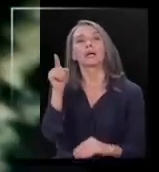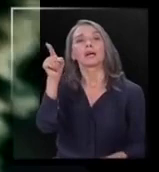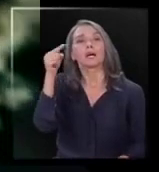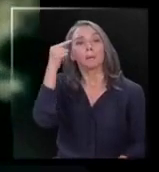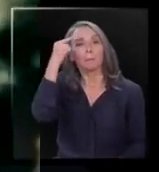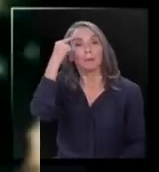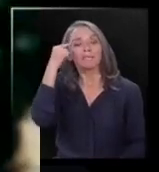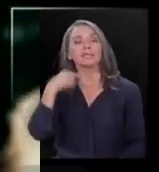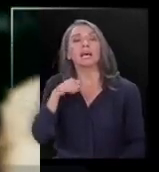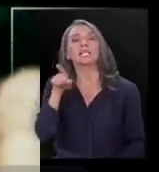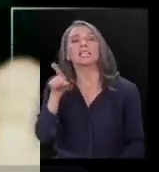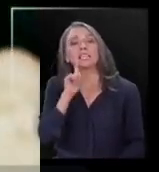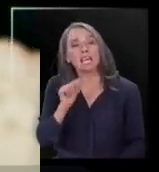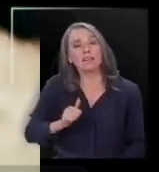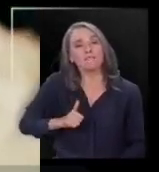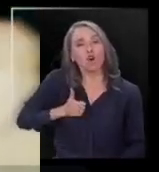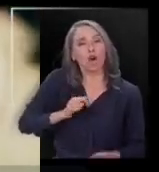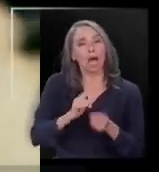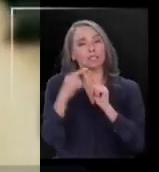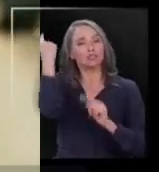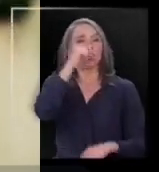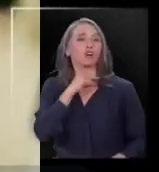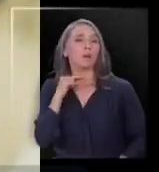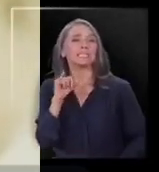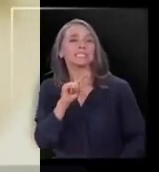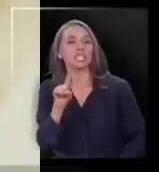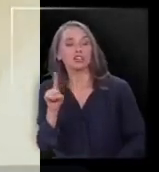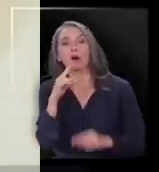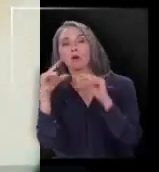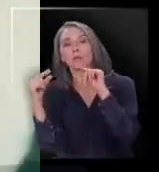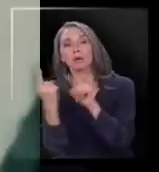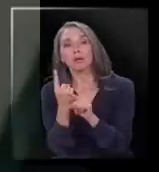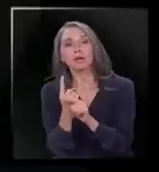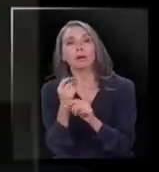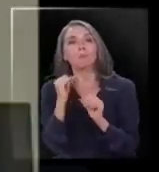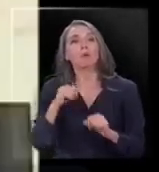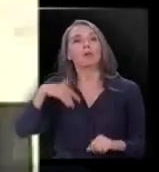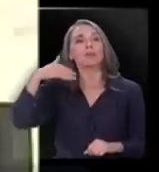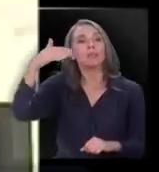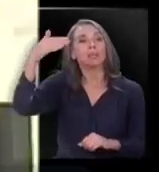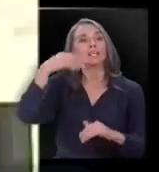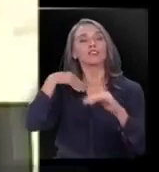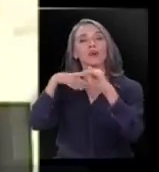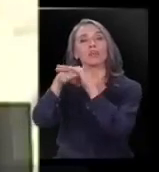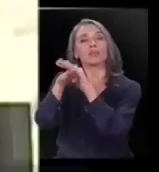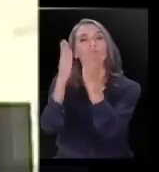tenía vocación o no. Y si me iba a poder ir en algún momento al seminario.